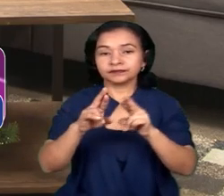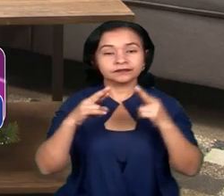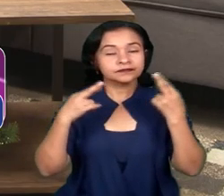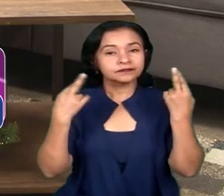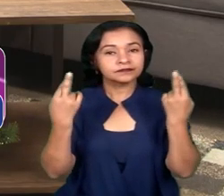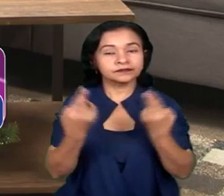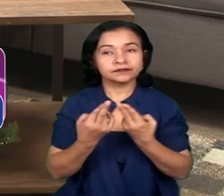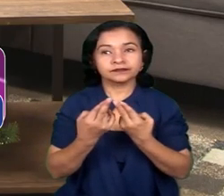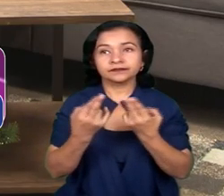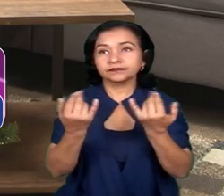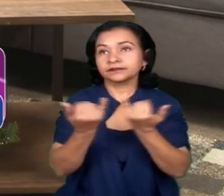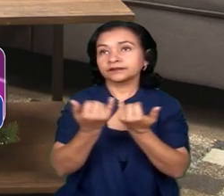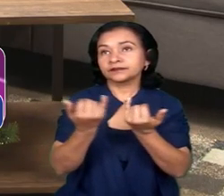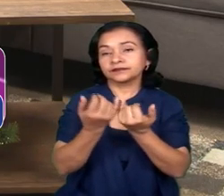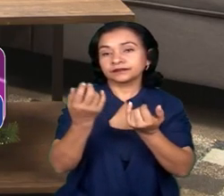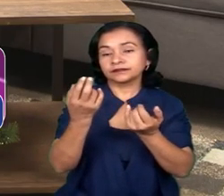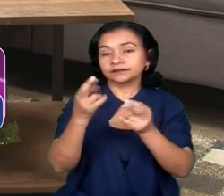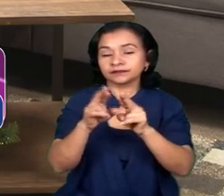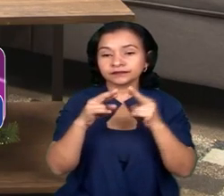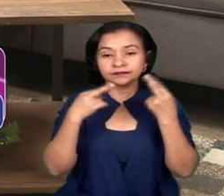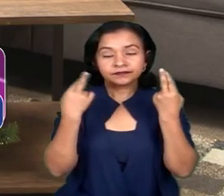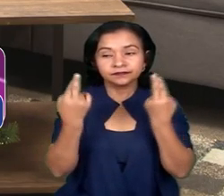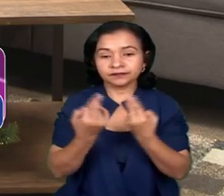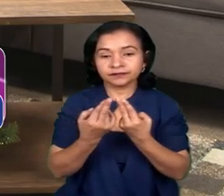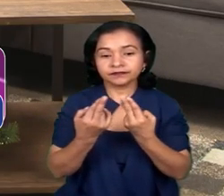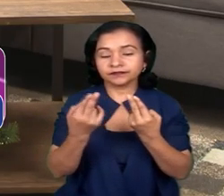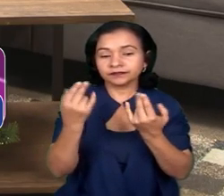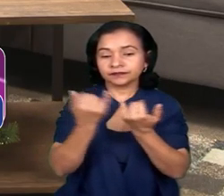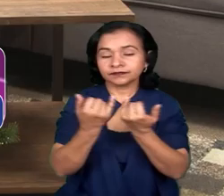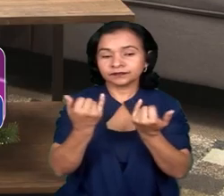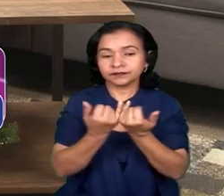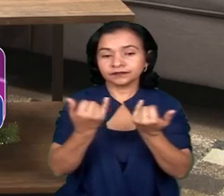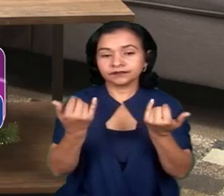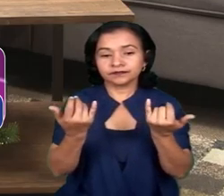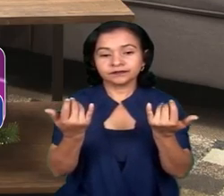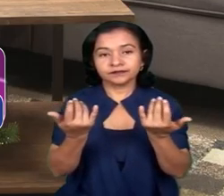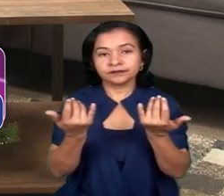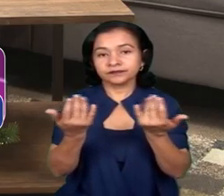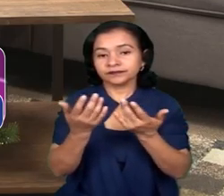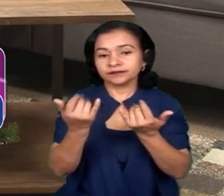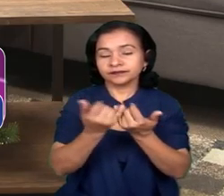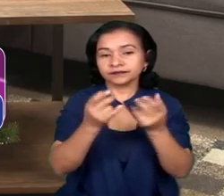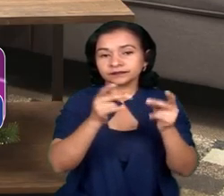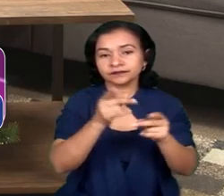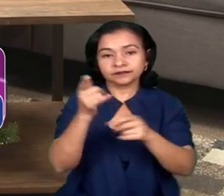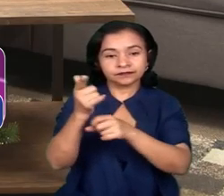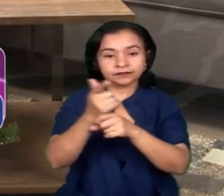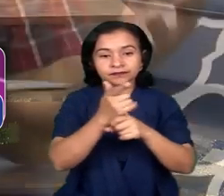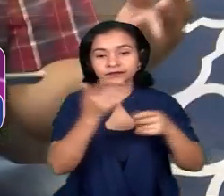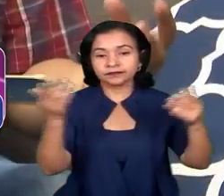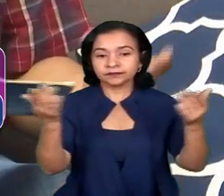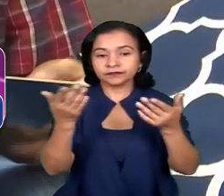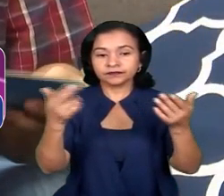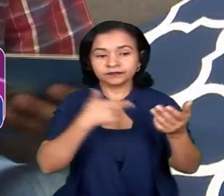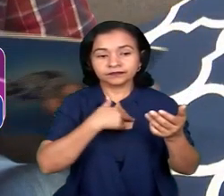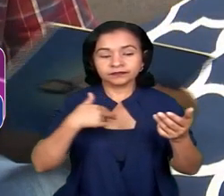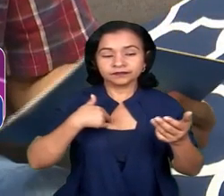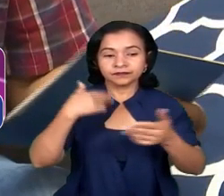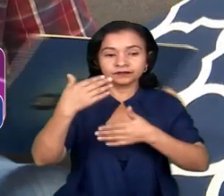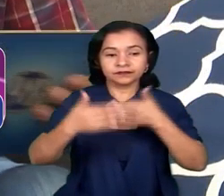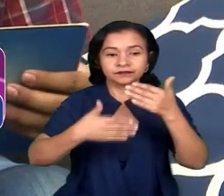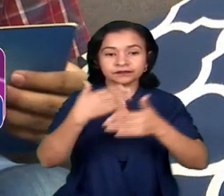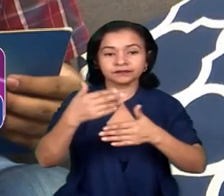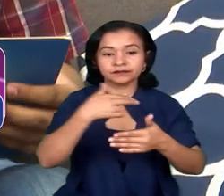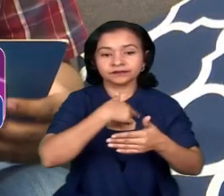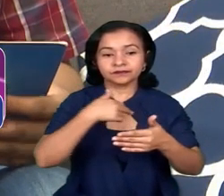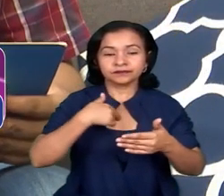los comerciantes, reuniones con los sectores empresariales de las pequeñas empresas, con las cámaras de comercio. ¿Cómo se da este proceso y cómo llegan ustedes a